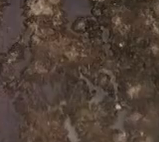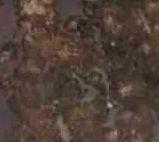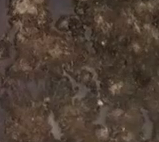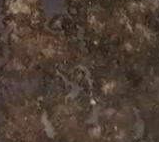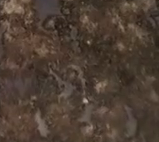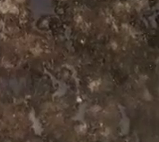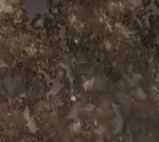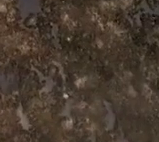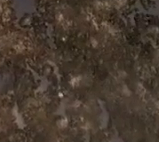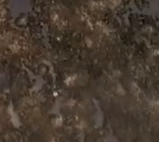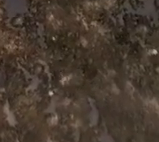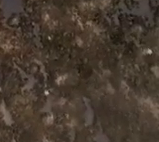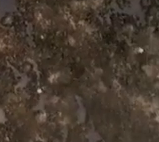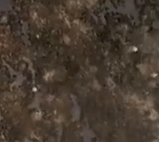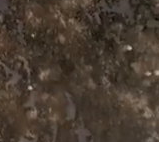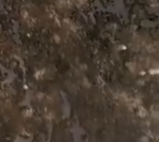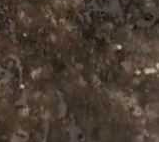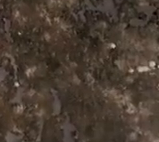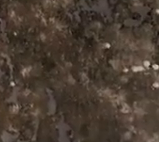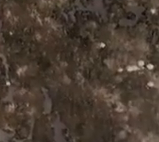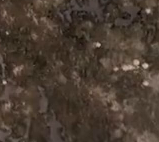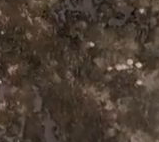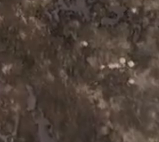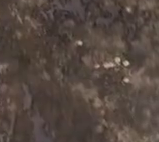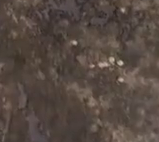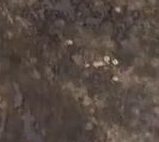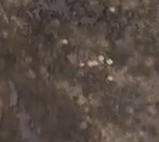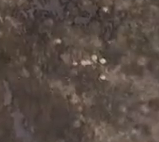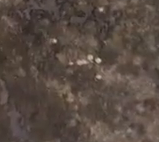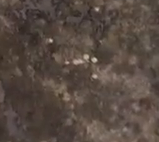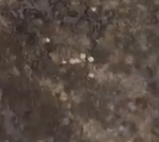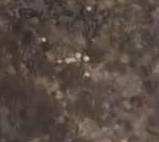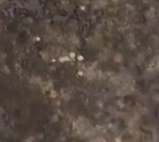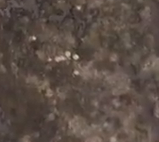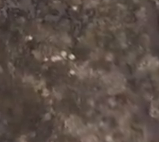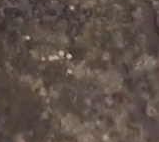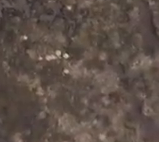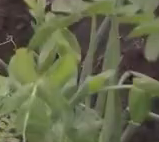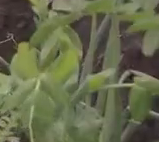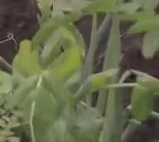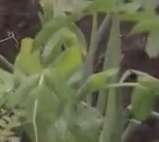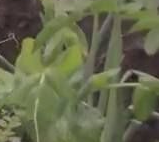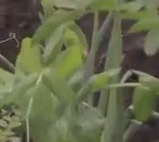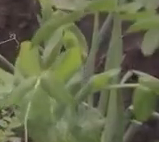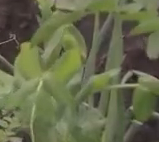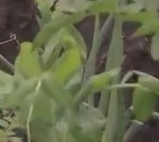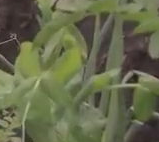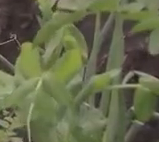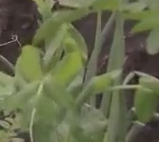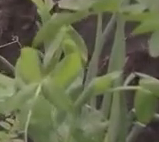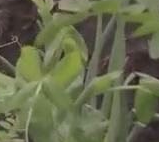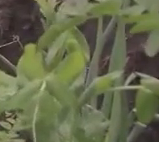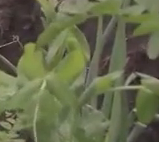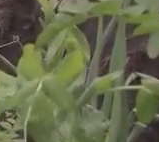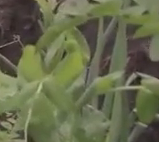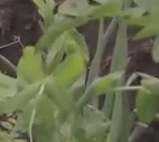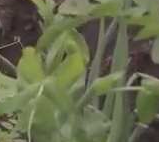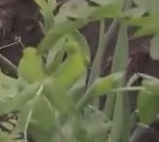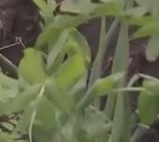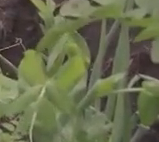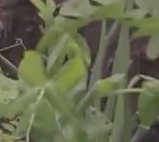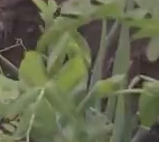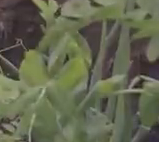se niega a continuar. Secretos de Hombres, una serie documental sobre las relaciones familiares y las